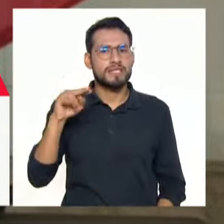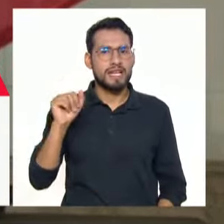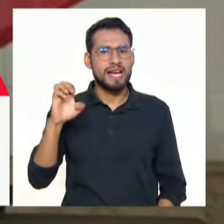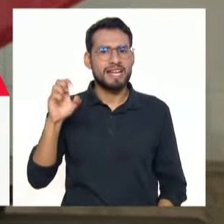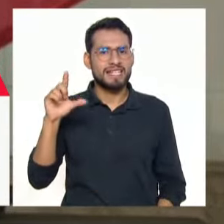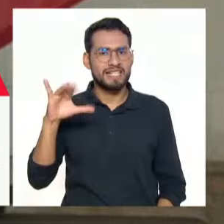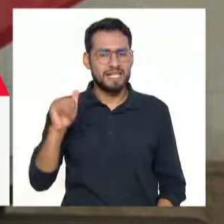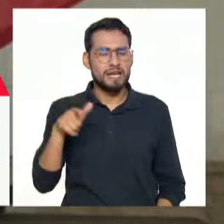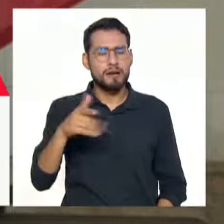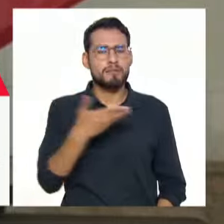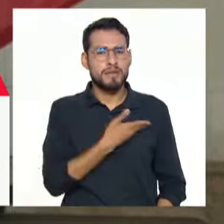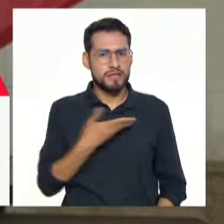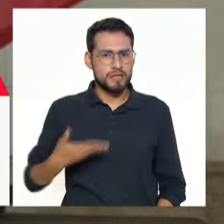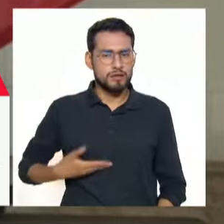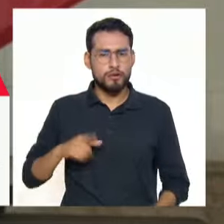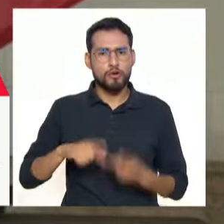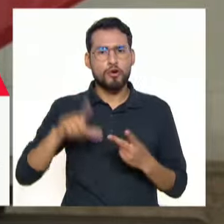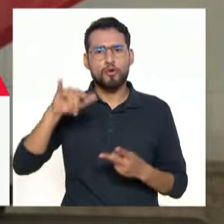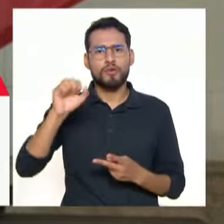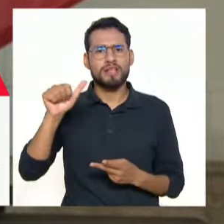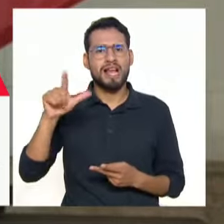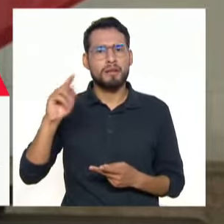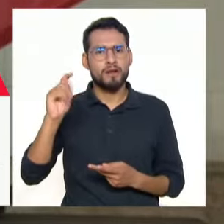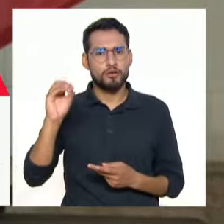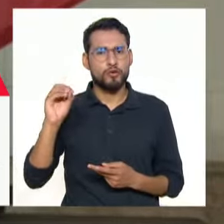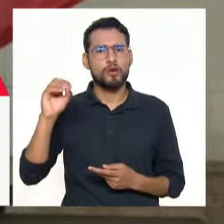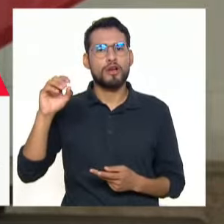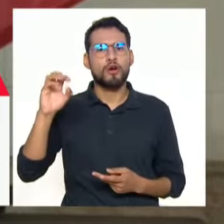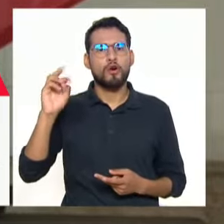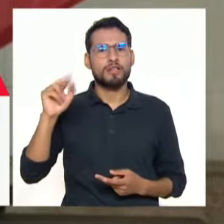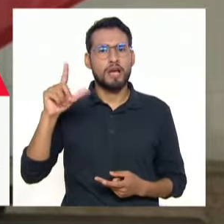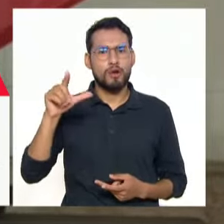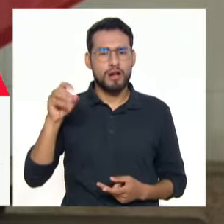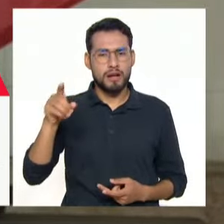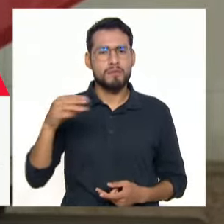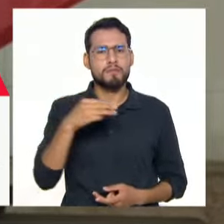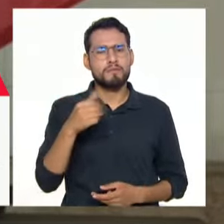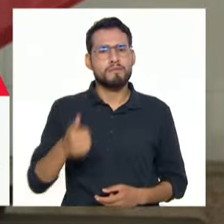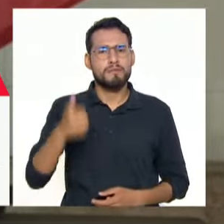República, y Luis Alberto Otaro La Peñaranda, Presidente del Consejo de Ministros.